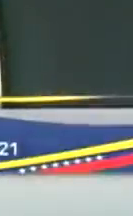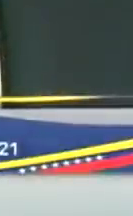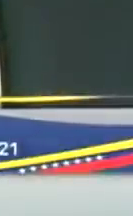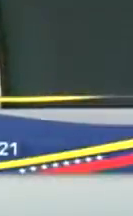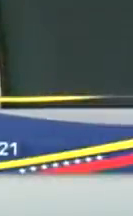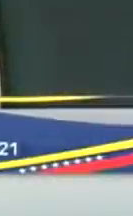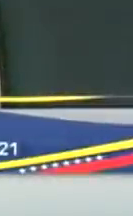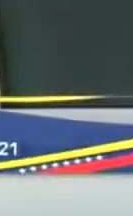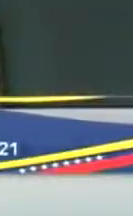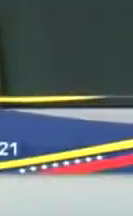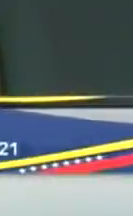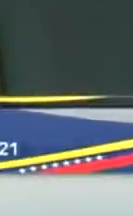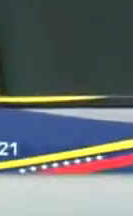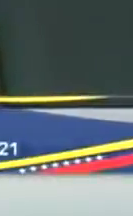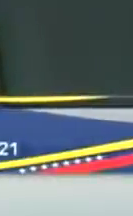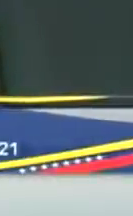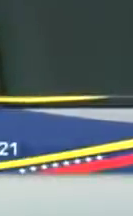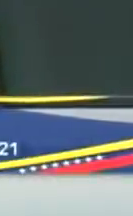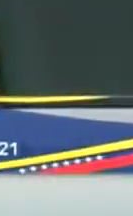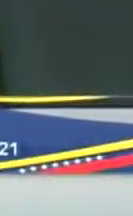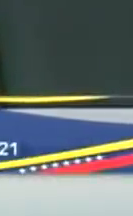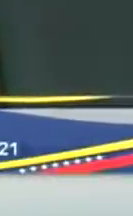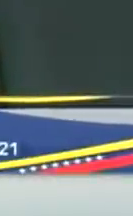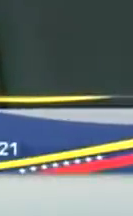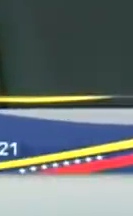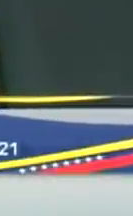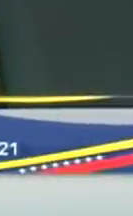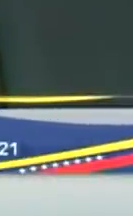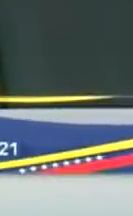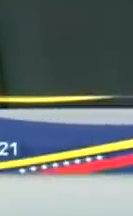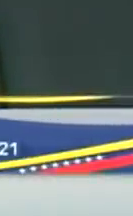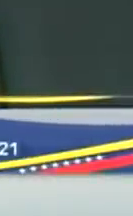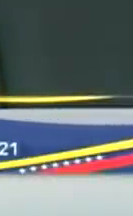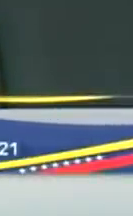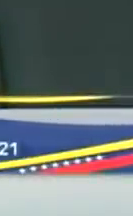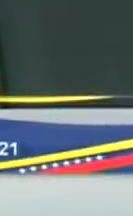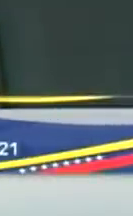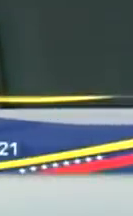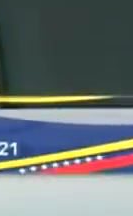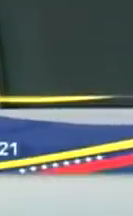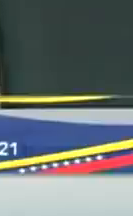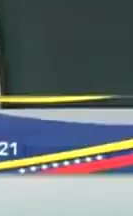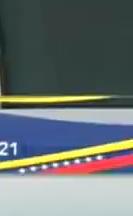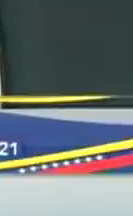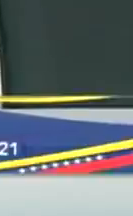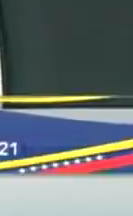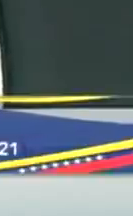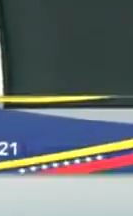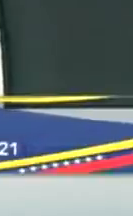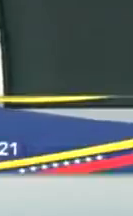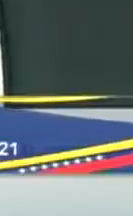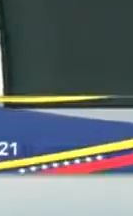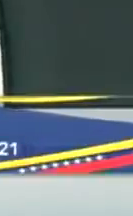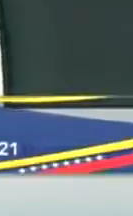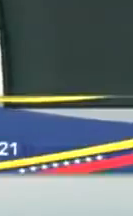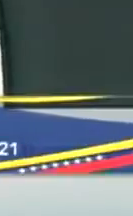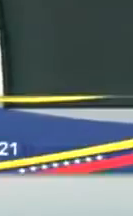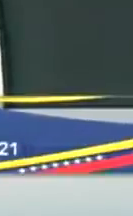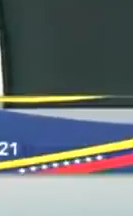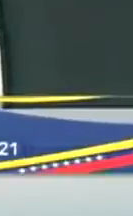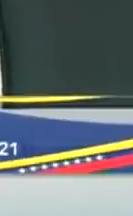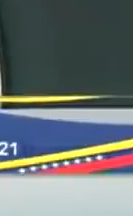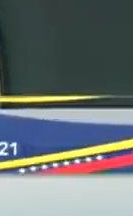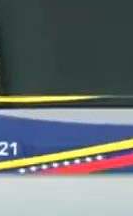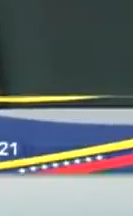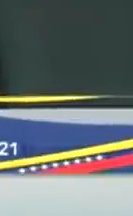con venezolanas y venezolanos que creen en que la ciencia es una herramienta para la construcción de felicidad y de